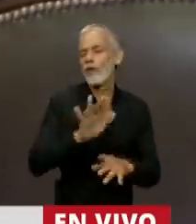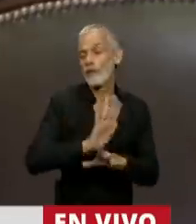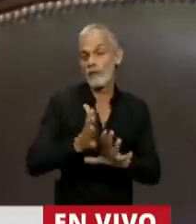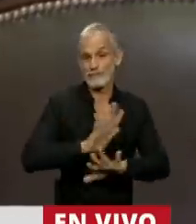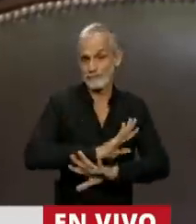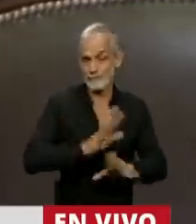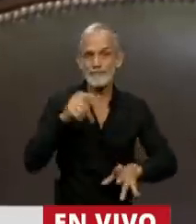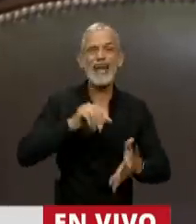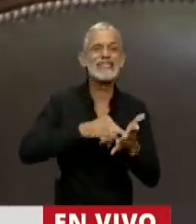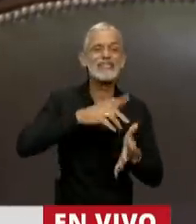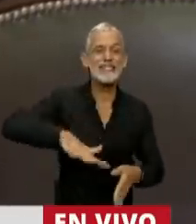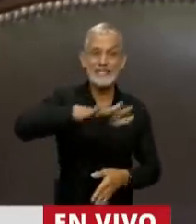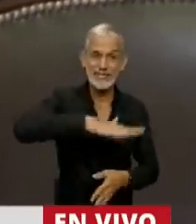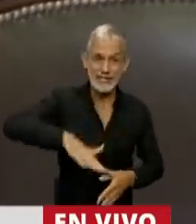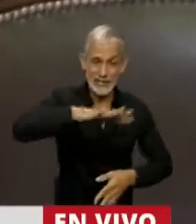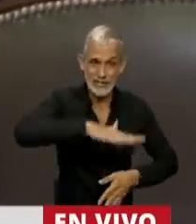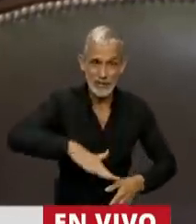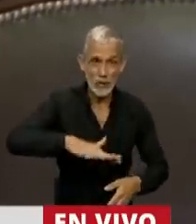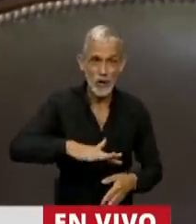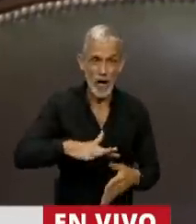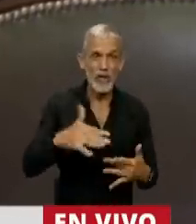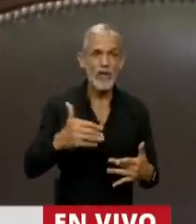fue que la ciudad,